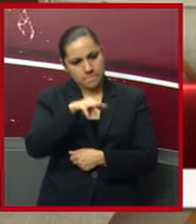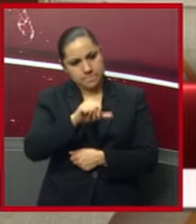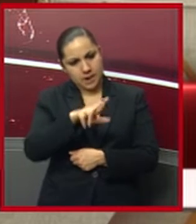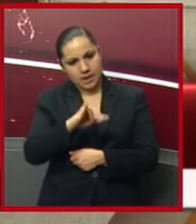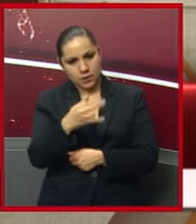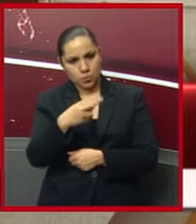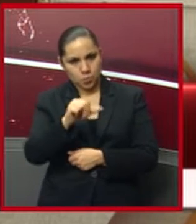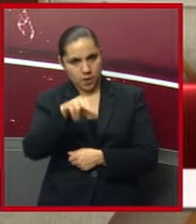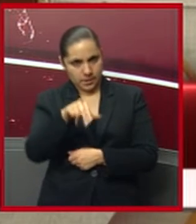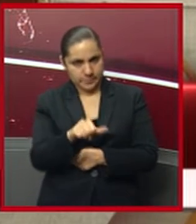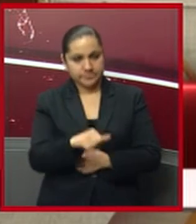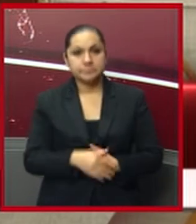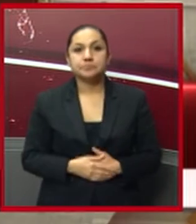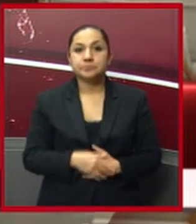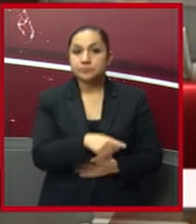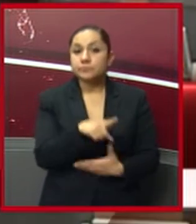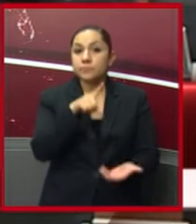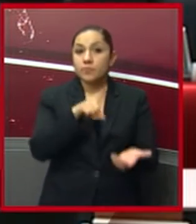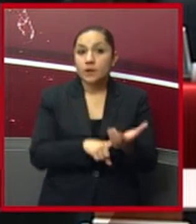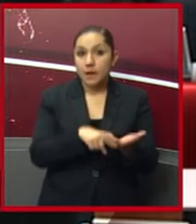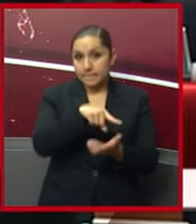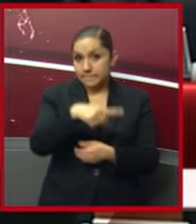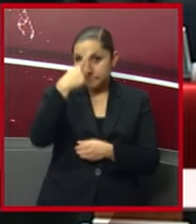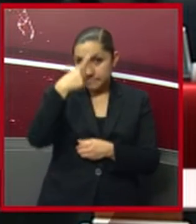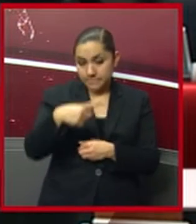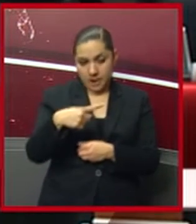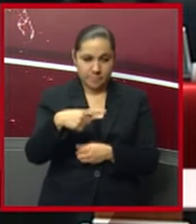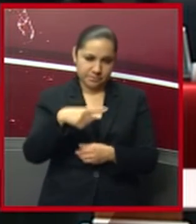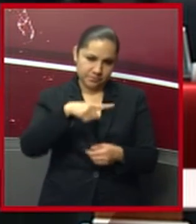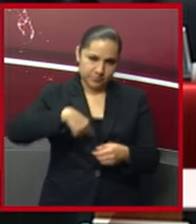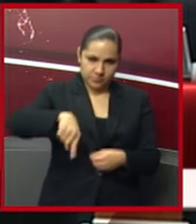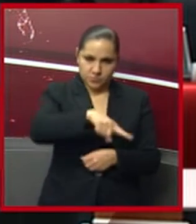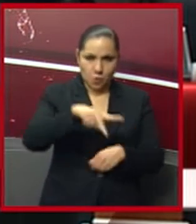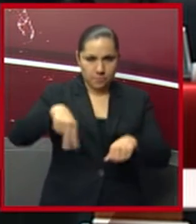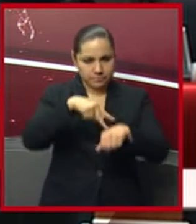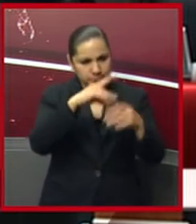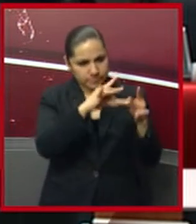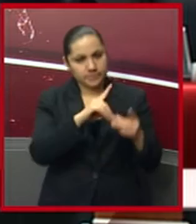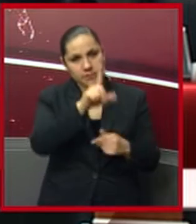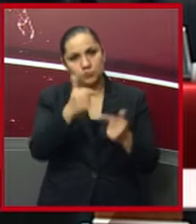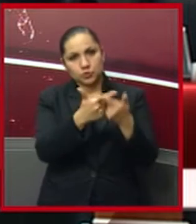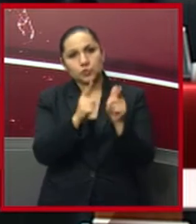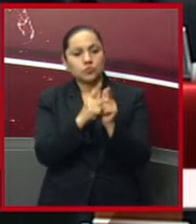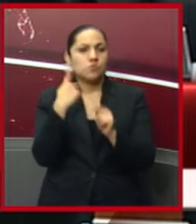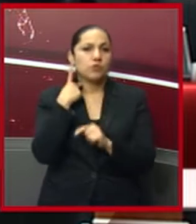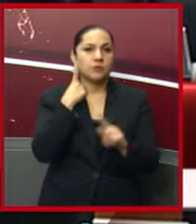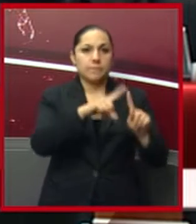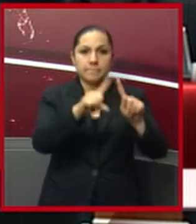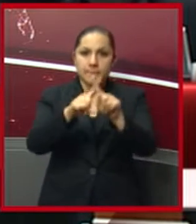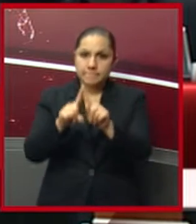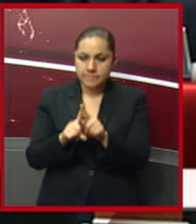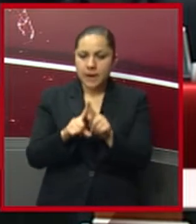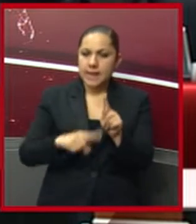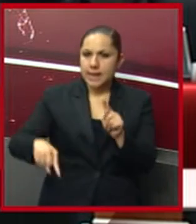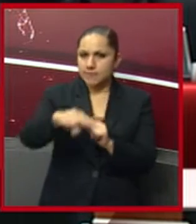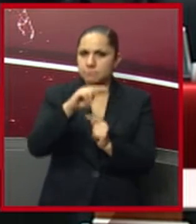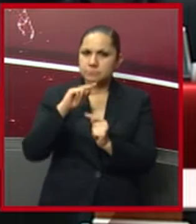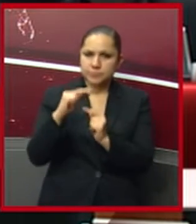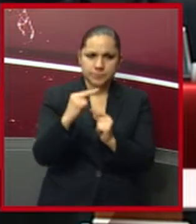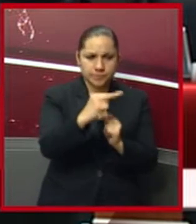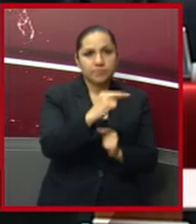Luego de la fundamentación de los grupos parlamentarios, senadores del PRD hicieron uso del recurso legislativo de